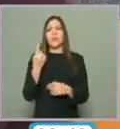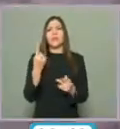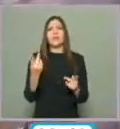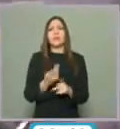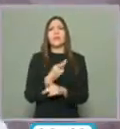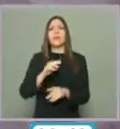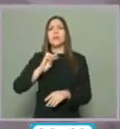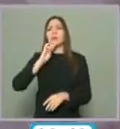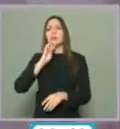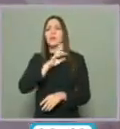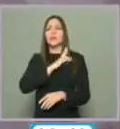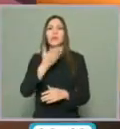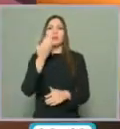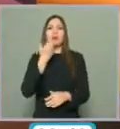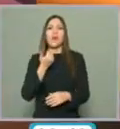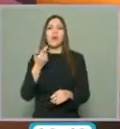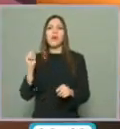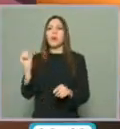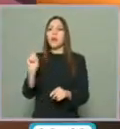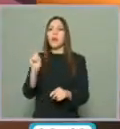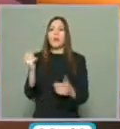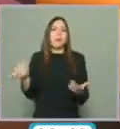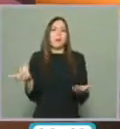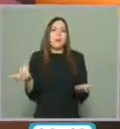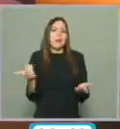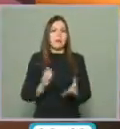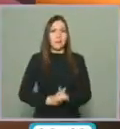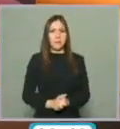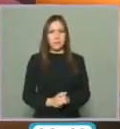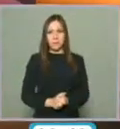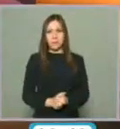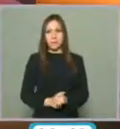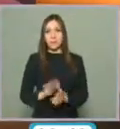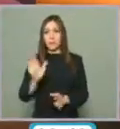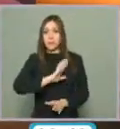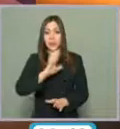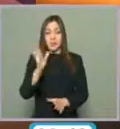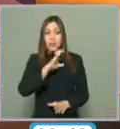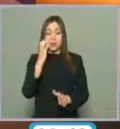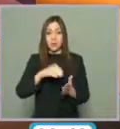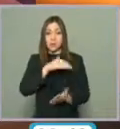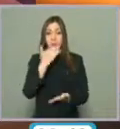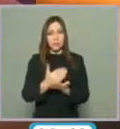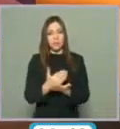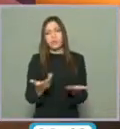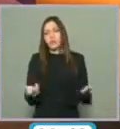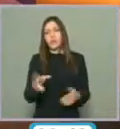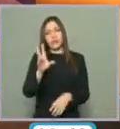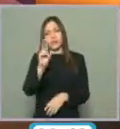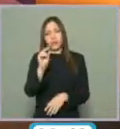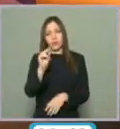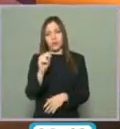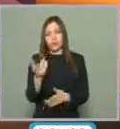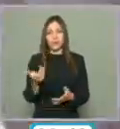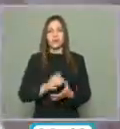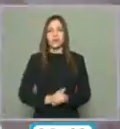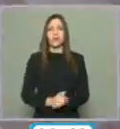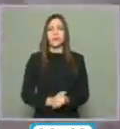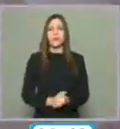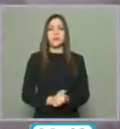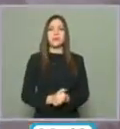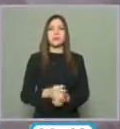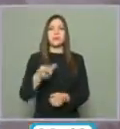madres solteras si no tienen una pareja, un hombre... Ya se amoló la cosa. Exacto, los hijos cómo crecen. Pero sí